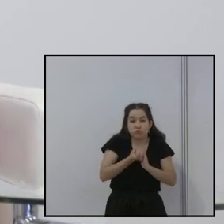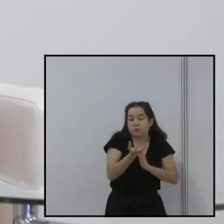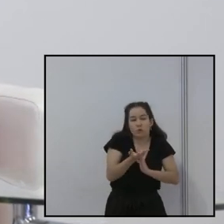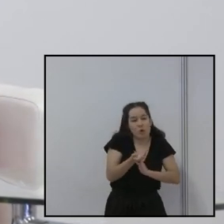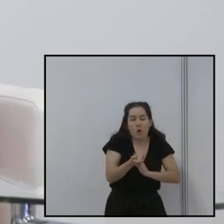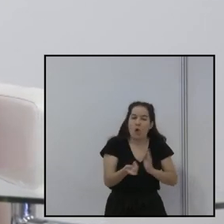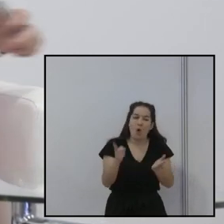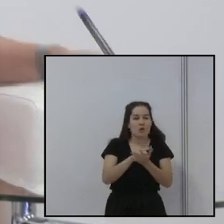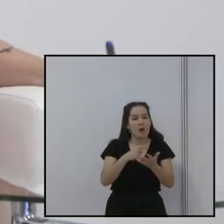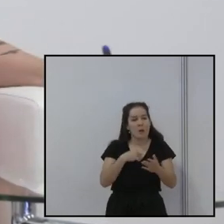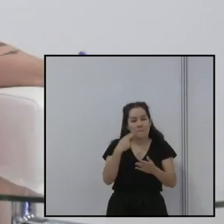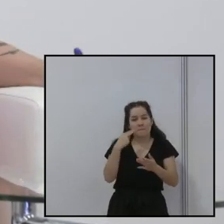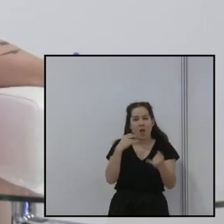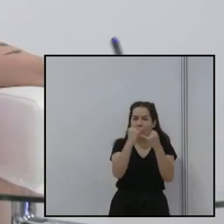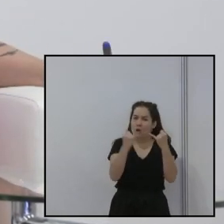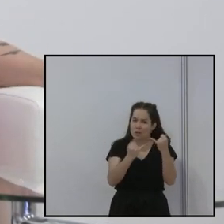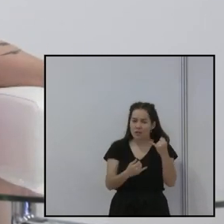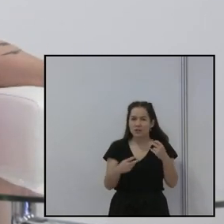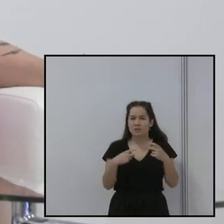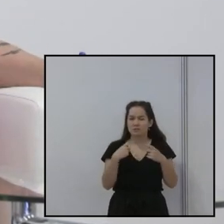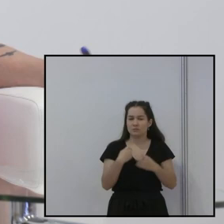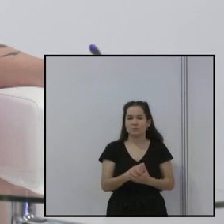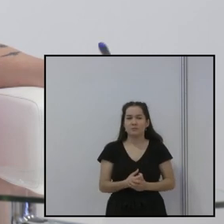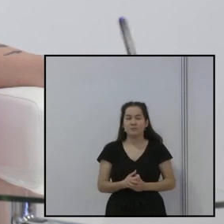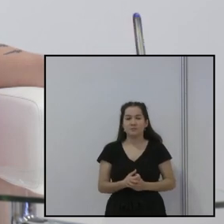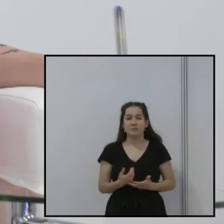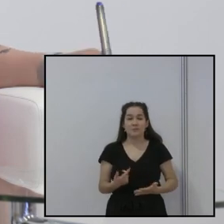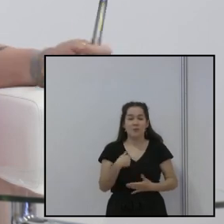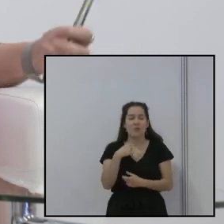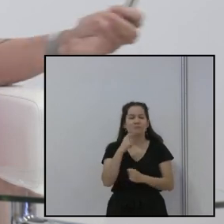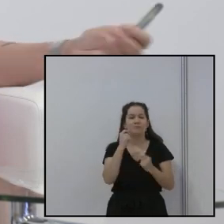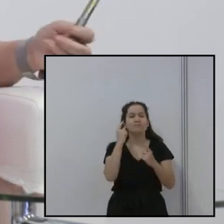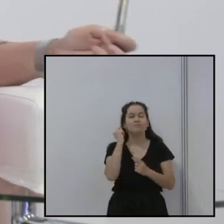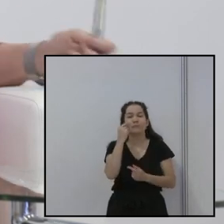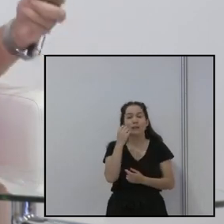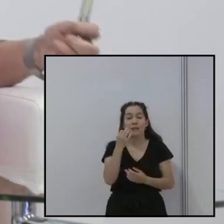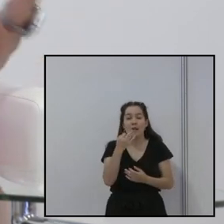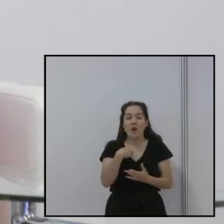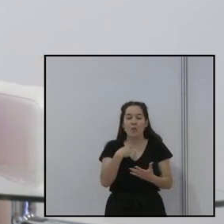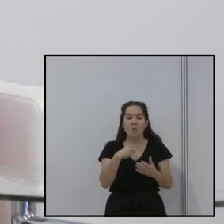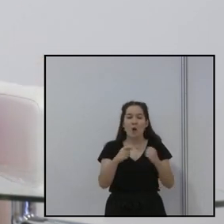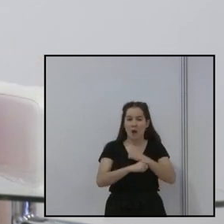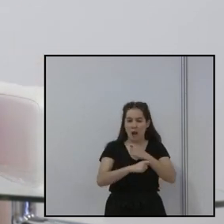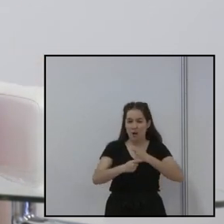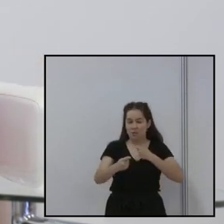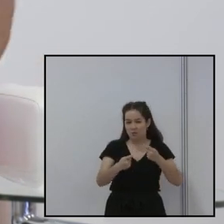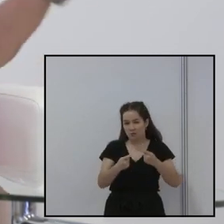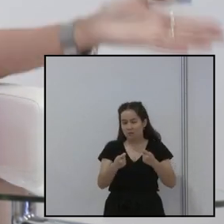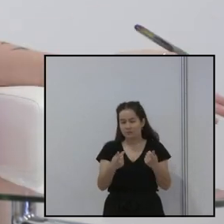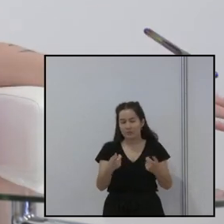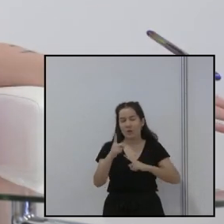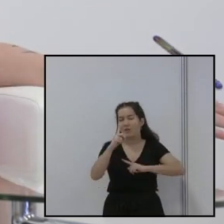el jamacuco, tal. Y hasta que descubrí que una de las maneras de controlar esto, bueno, los trastornos mentales son